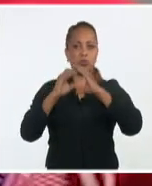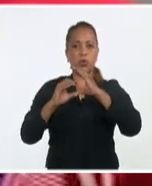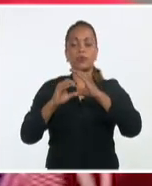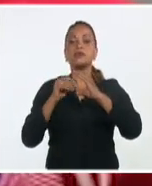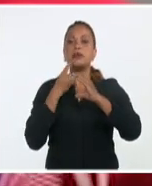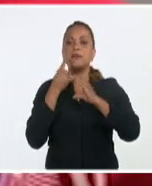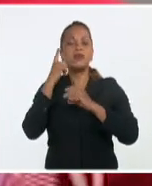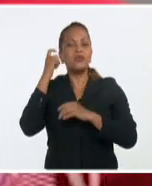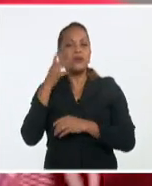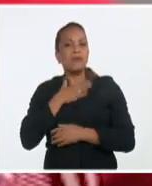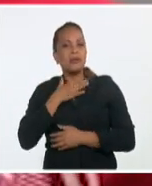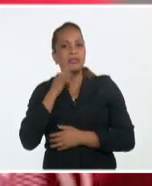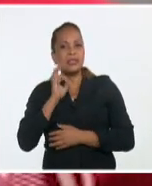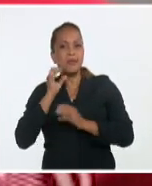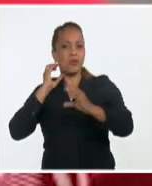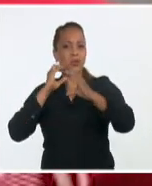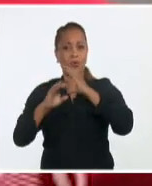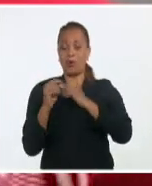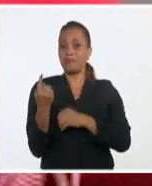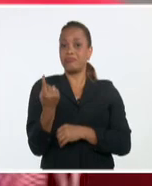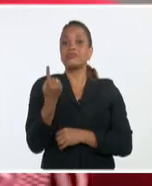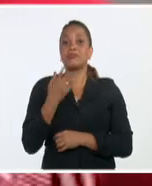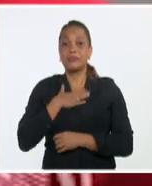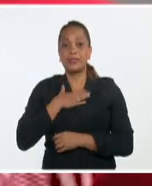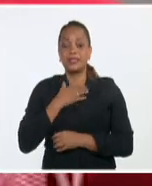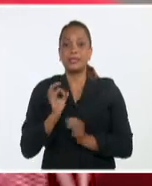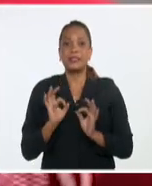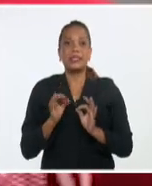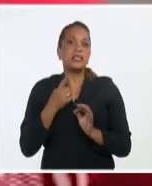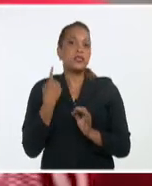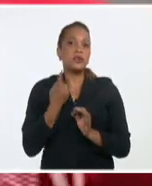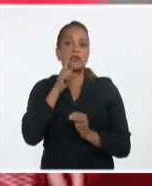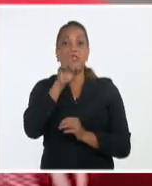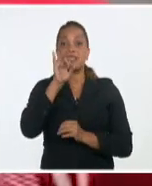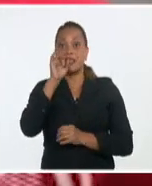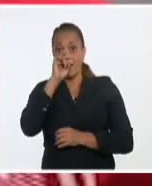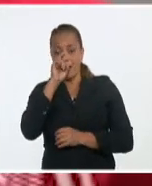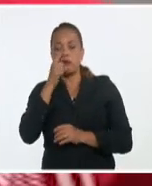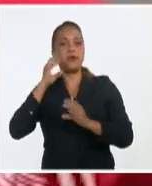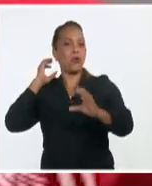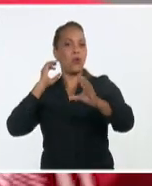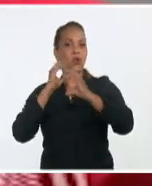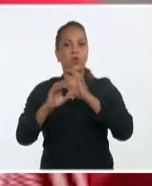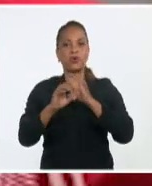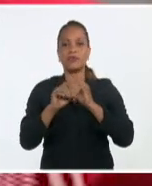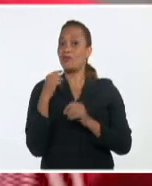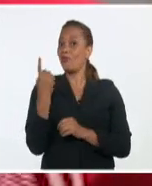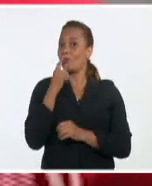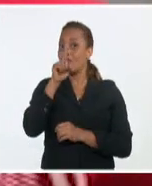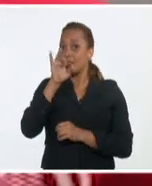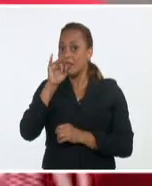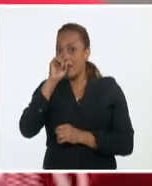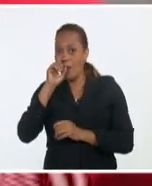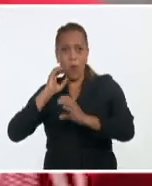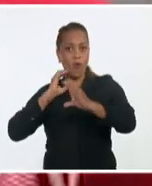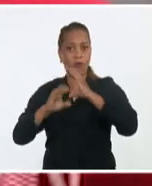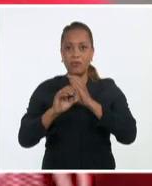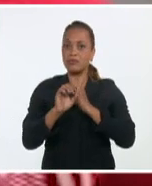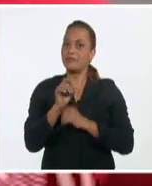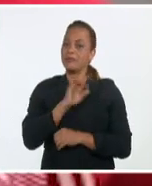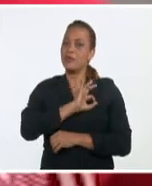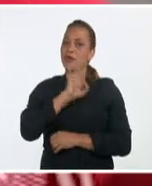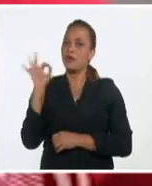sueño mío siempre fue hacer un gol al absoluto. Y nada más y nada menos me tocó con 17 años. No todos meten goles con 17 años.